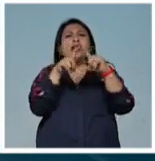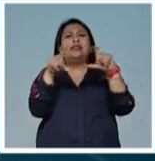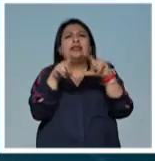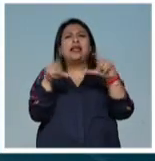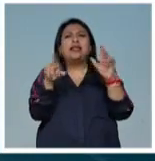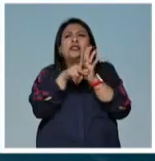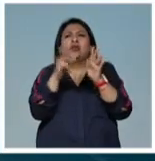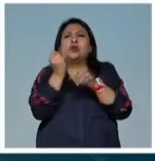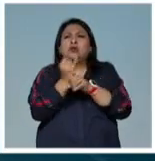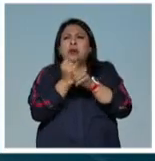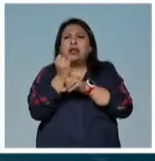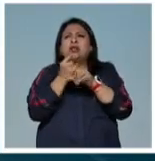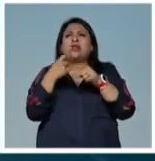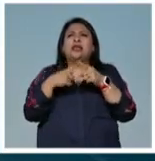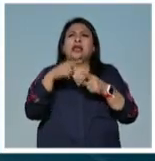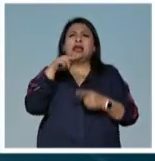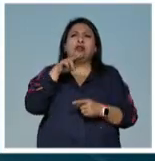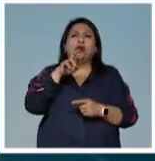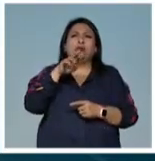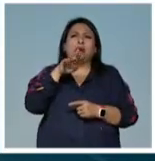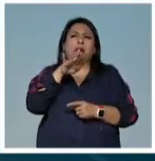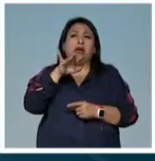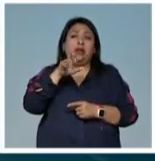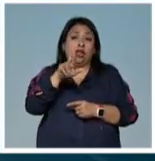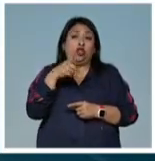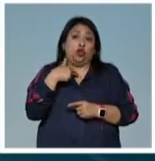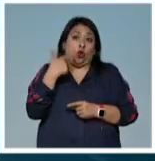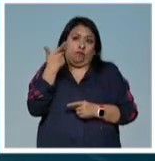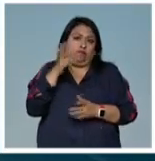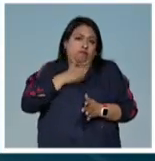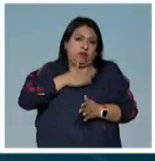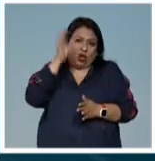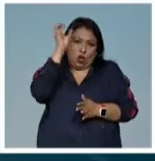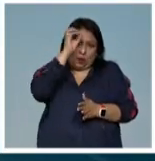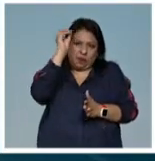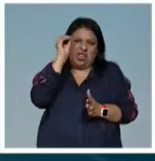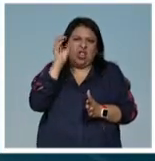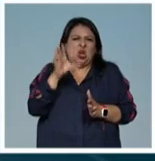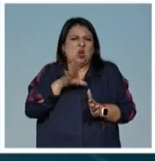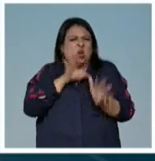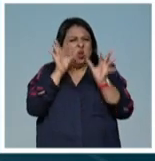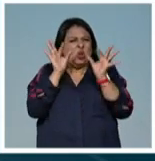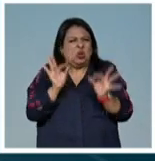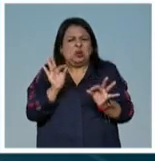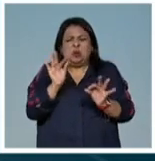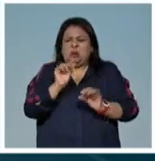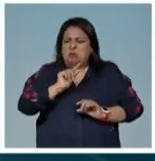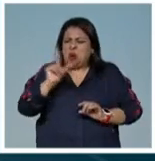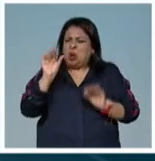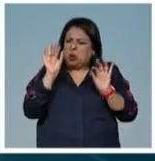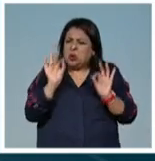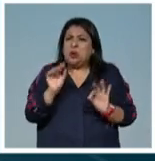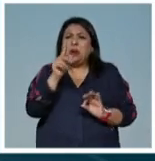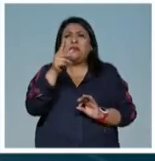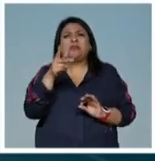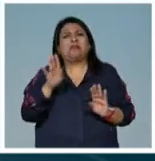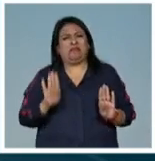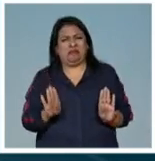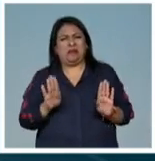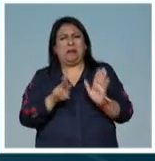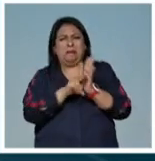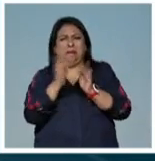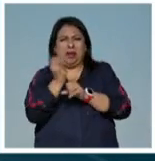periodísticos de Norman Mailer. Yo lo veo así, con una calidad muy, muy buena. Era un tipo de periodismo